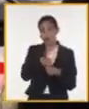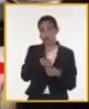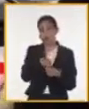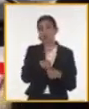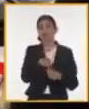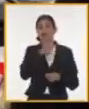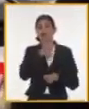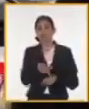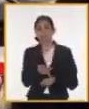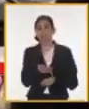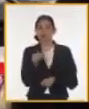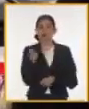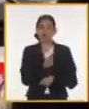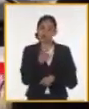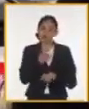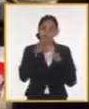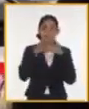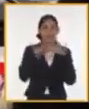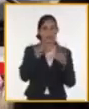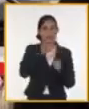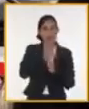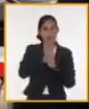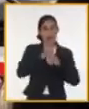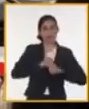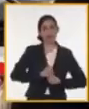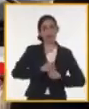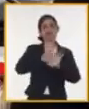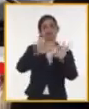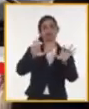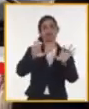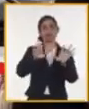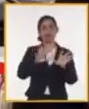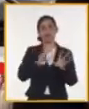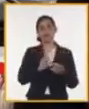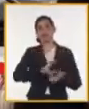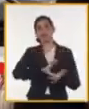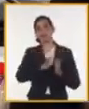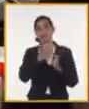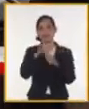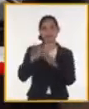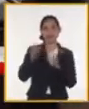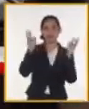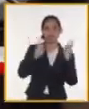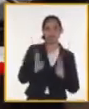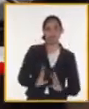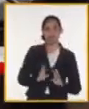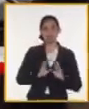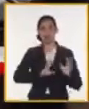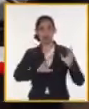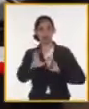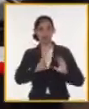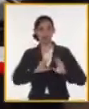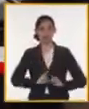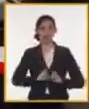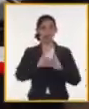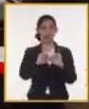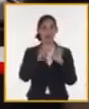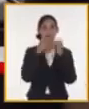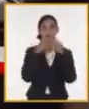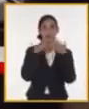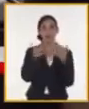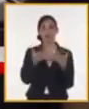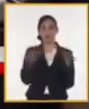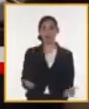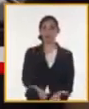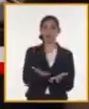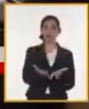hemos llevado a cabo una labor de divulgación en los medios de difusión y en las redes sociales que han permitido que se aumente